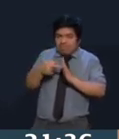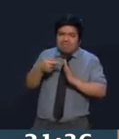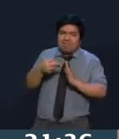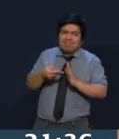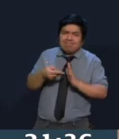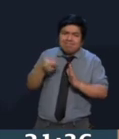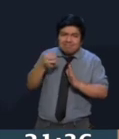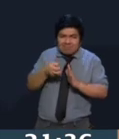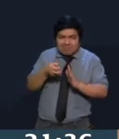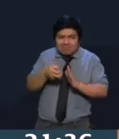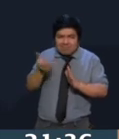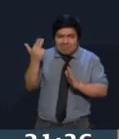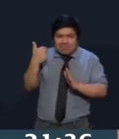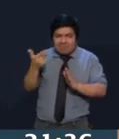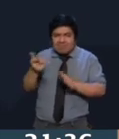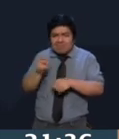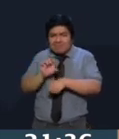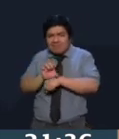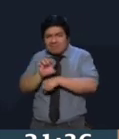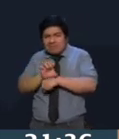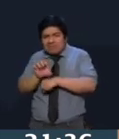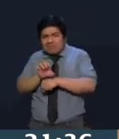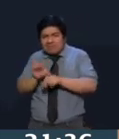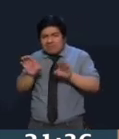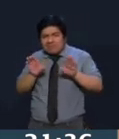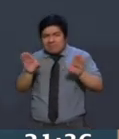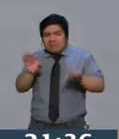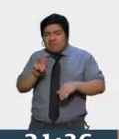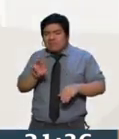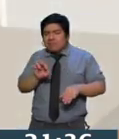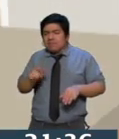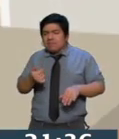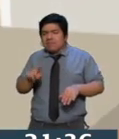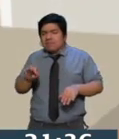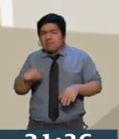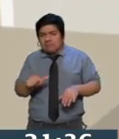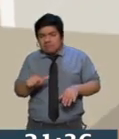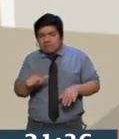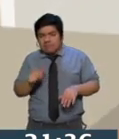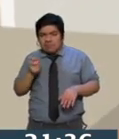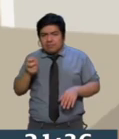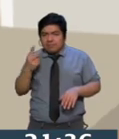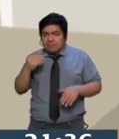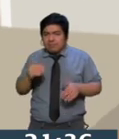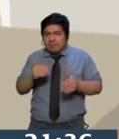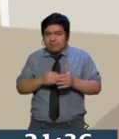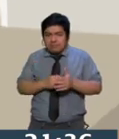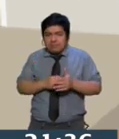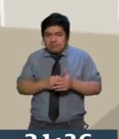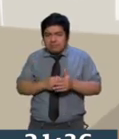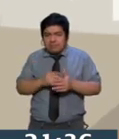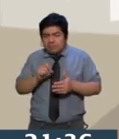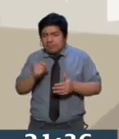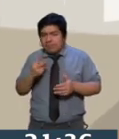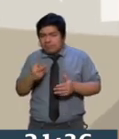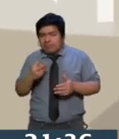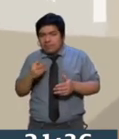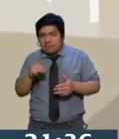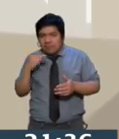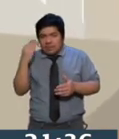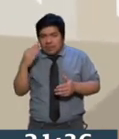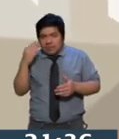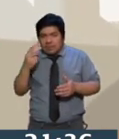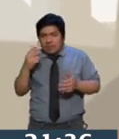redes sociales en realidad fue captado en Colombia, en el Aeropuerto Vanguardia de Villavicencio, en 2022 de marzo